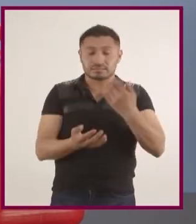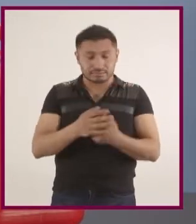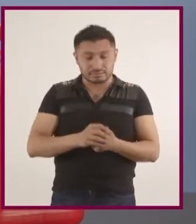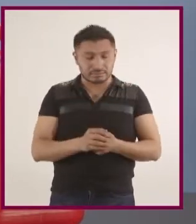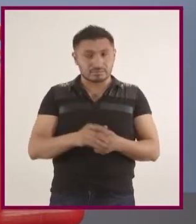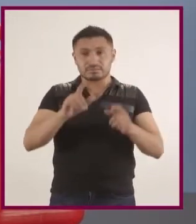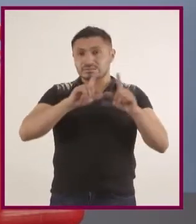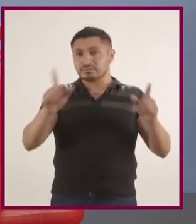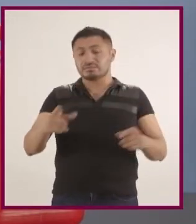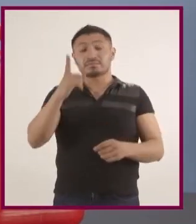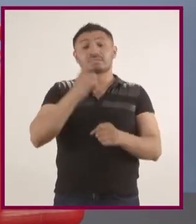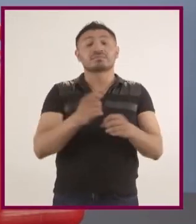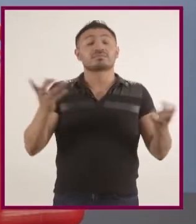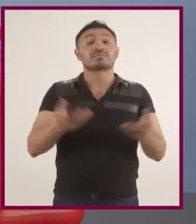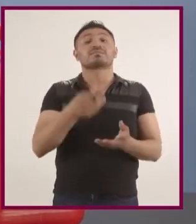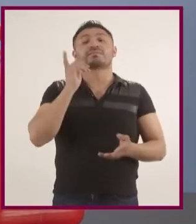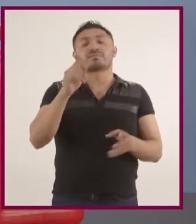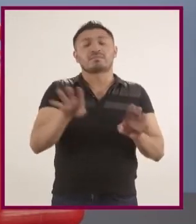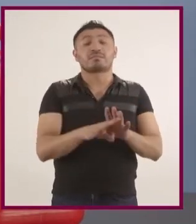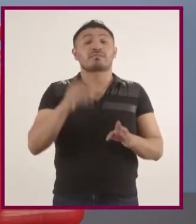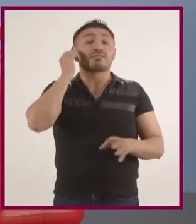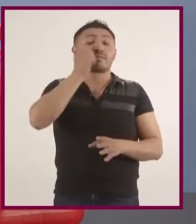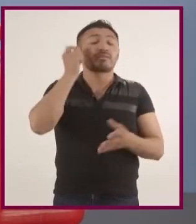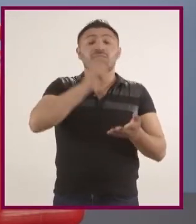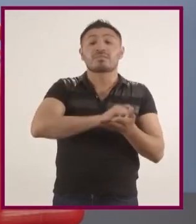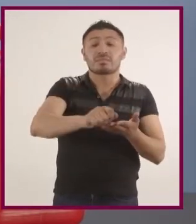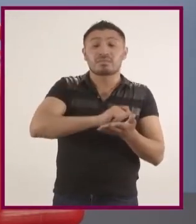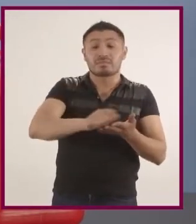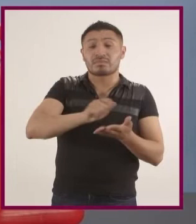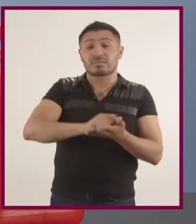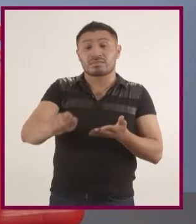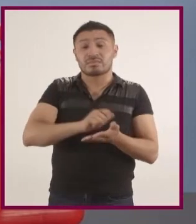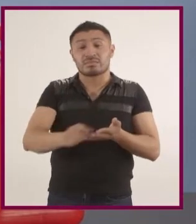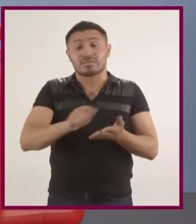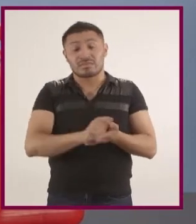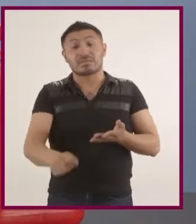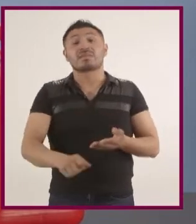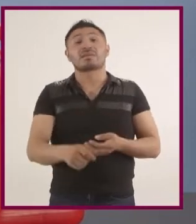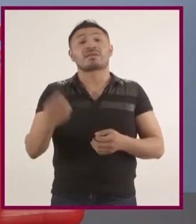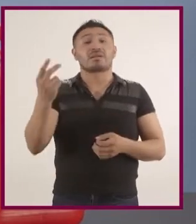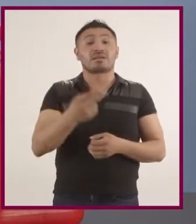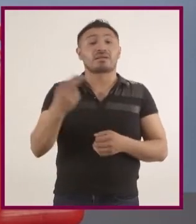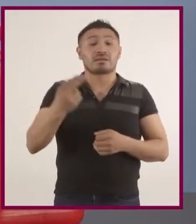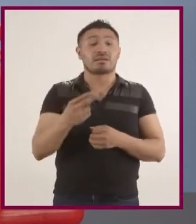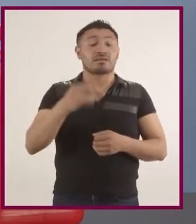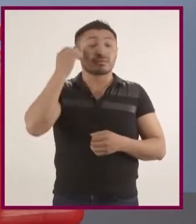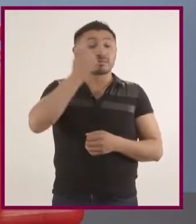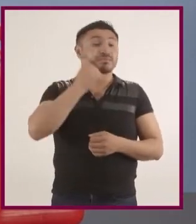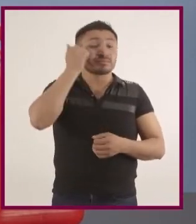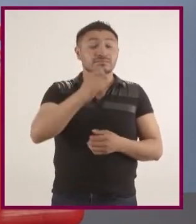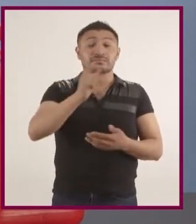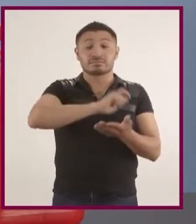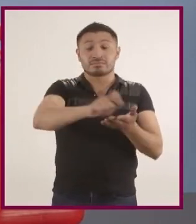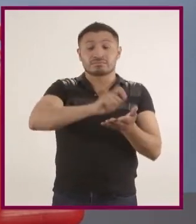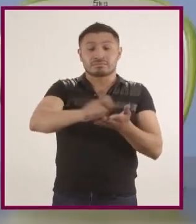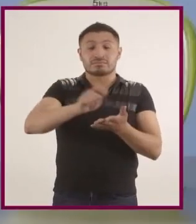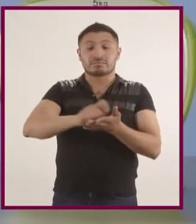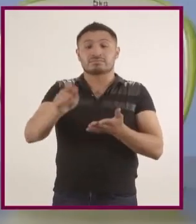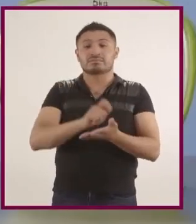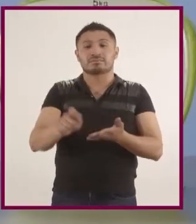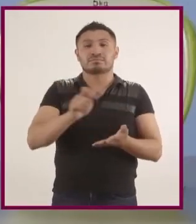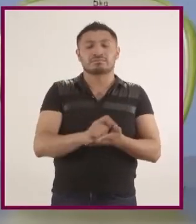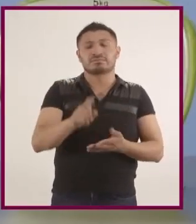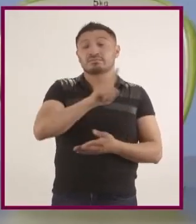lo primero que tenemos que hacer es rallar nuestros jabones necesitamos de jabón de ralladura